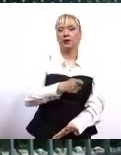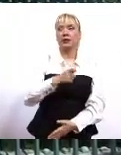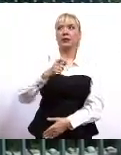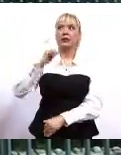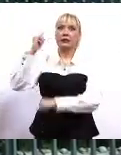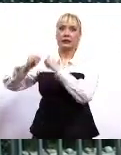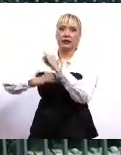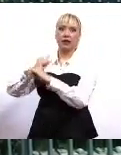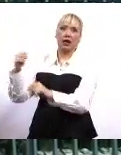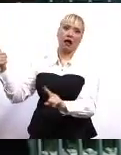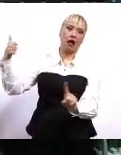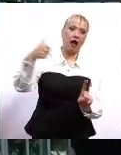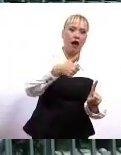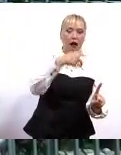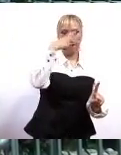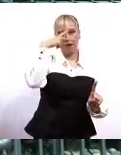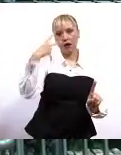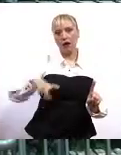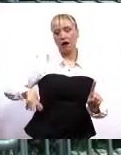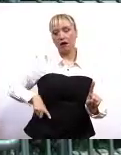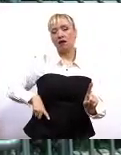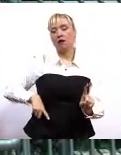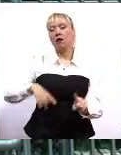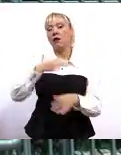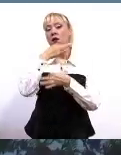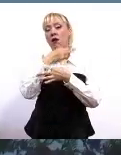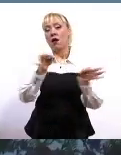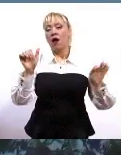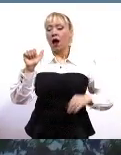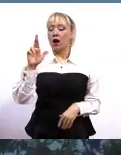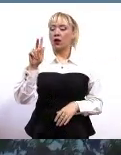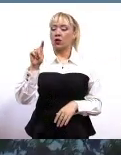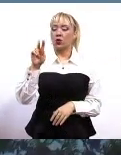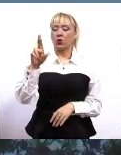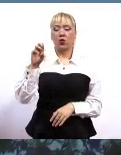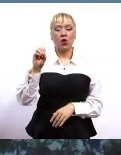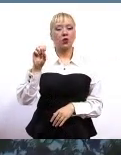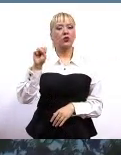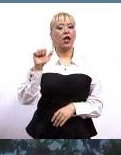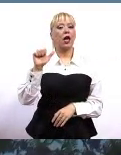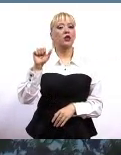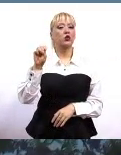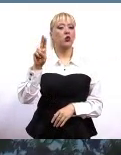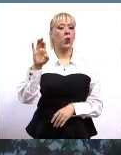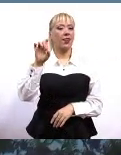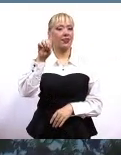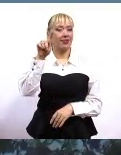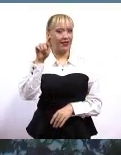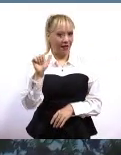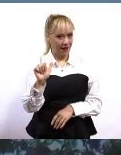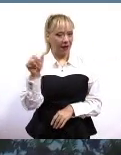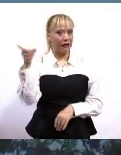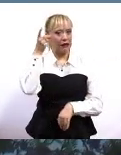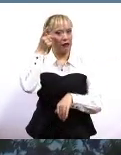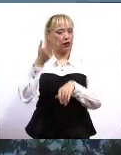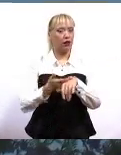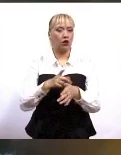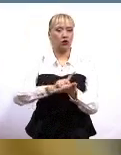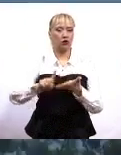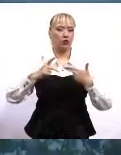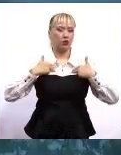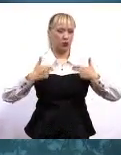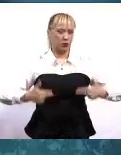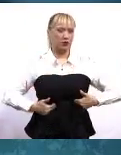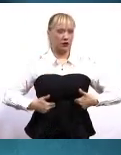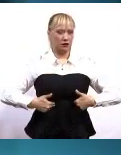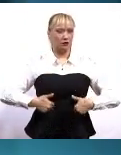Estado mexicano. Lo anterior lo dio a conocer Arturo Guerrero Zazueta, director de Derechos Humanos del Consejo, quien precisó que iniciaron con